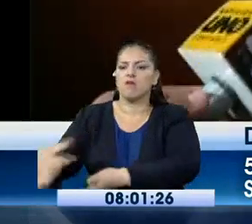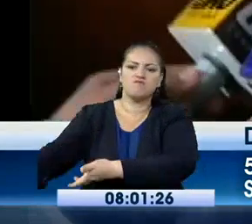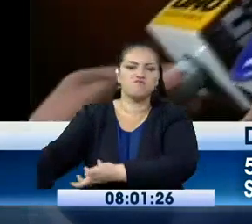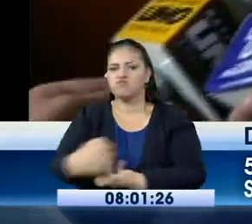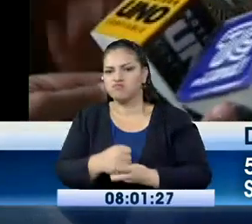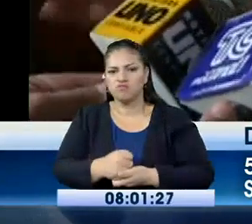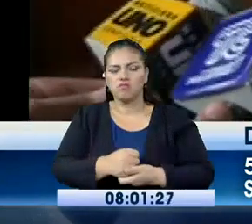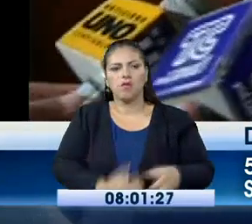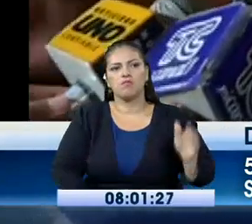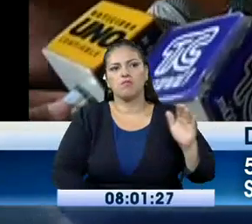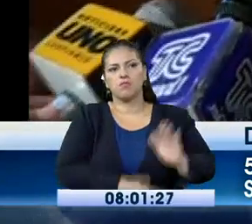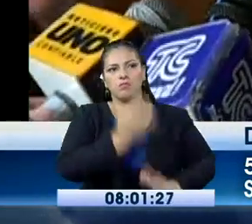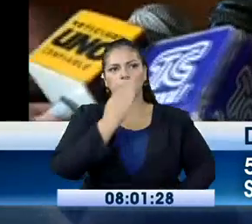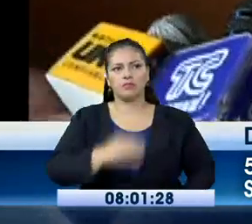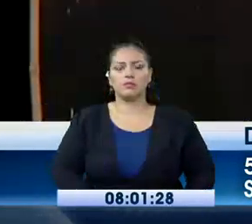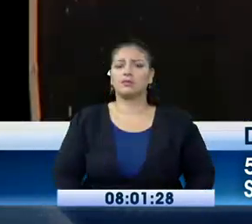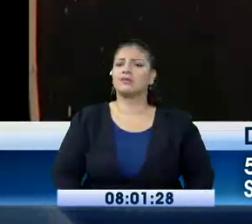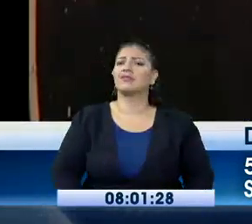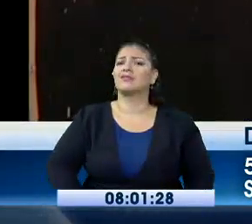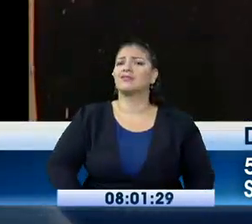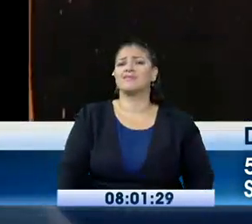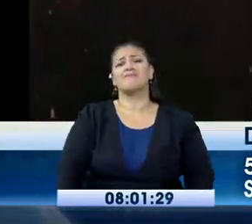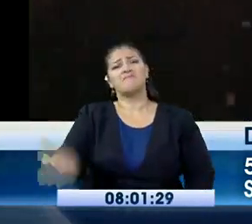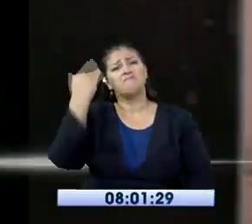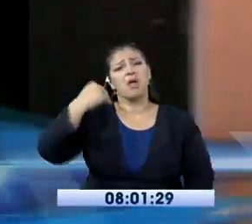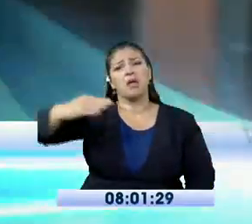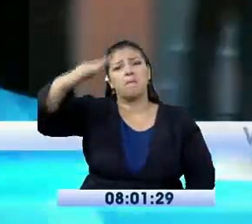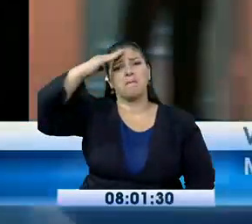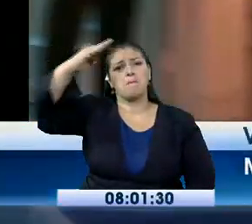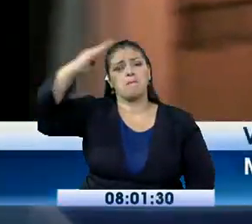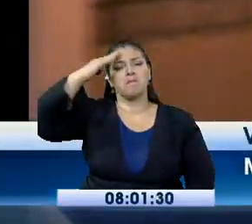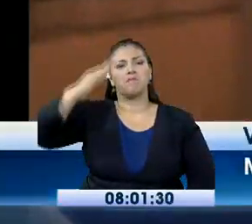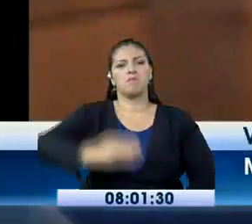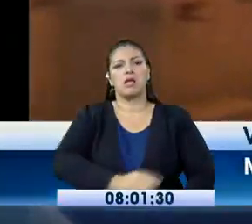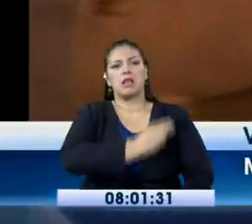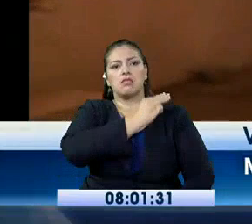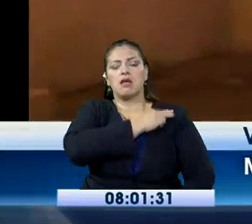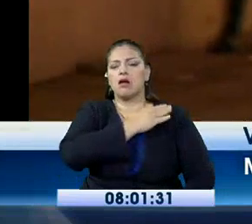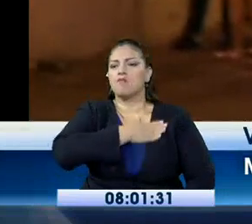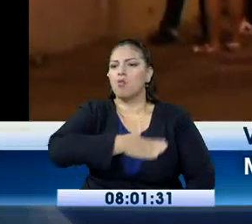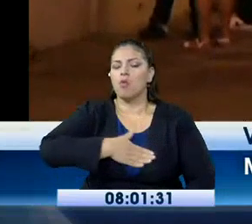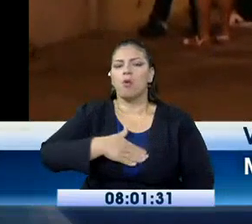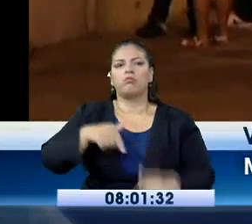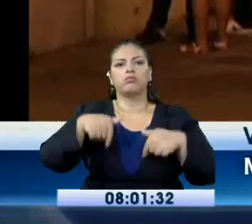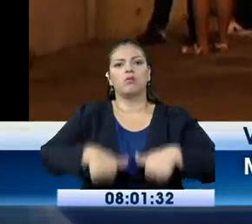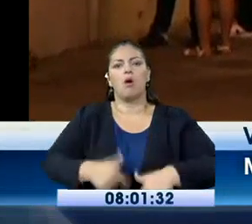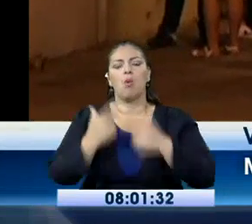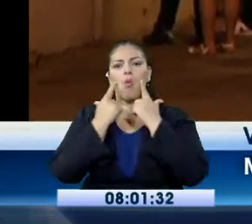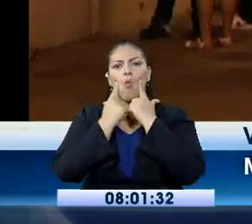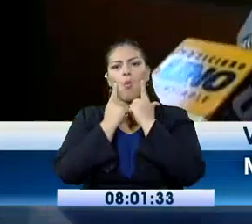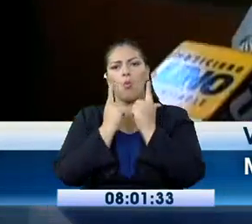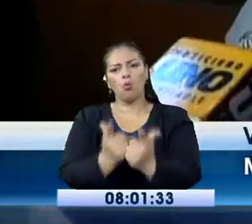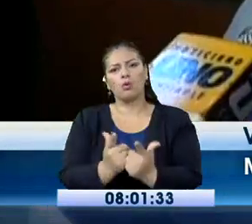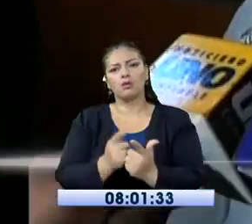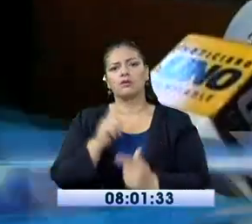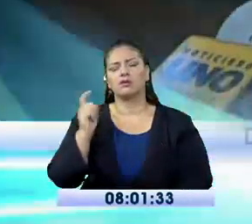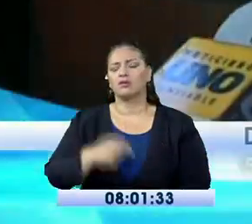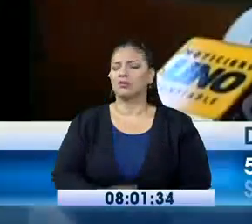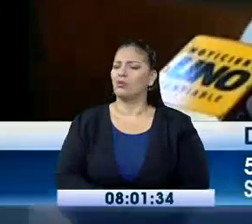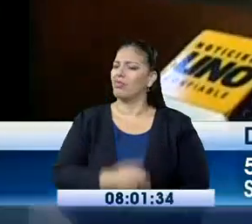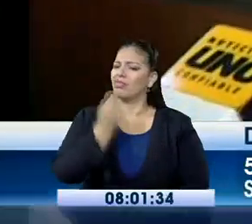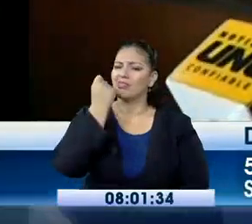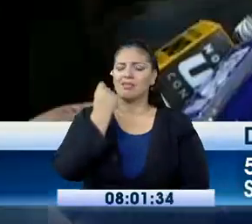Ya, los militares a la calle, por favor. Uno trabaja, uno se esfuerza para que vengan y le roben de esa manera. No,